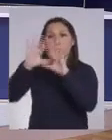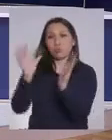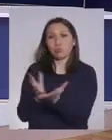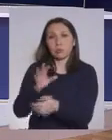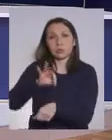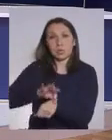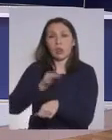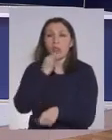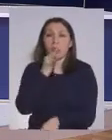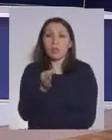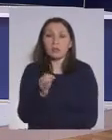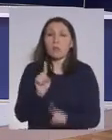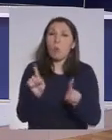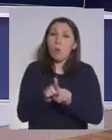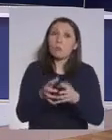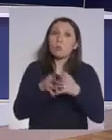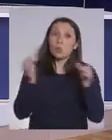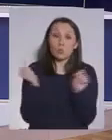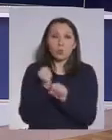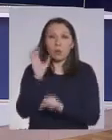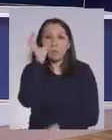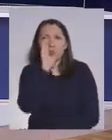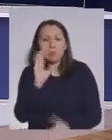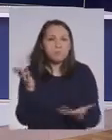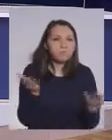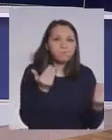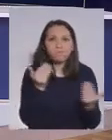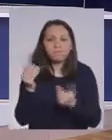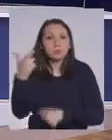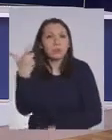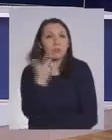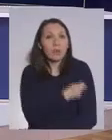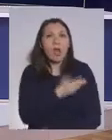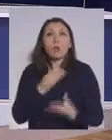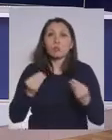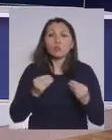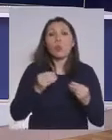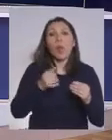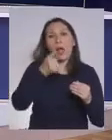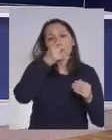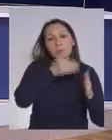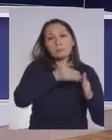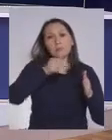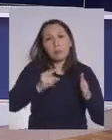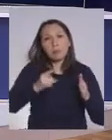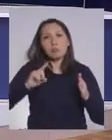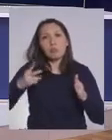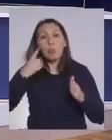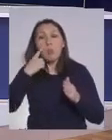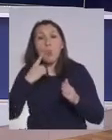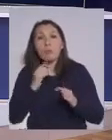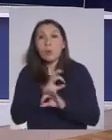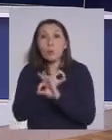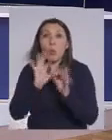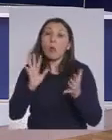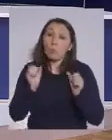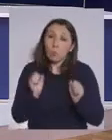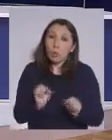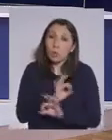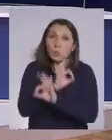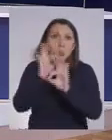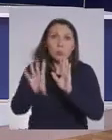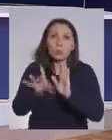indican que a pesar de que hay mucho trabajo para encontrar una vacuna y varias de ellas ya se encuentran en la etapa 3 podría incluso nunca encontrarse una